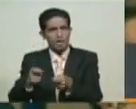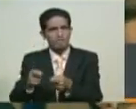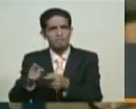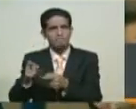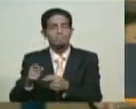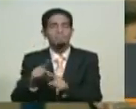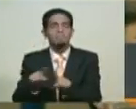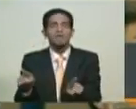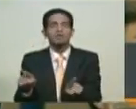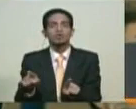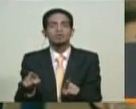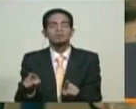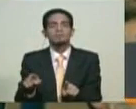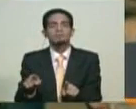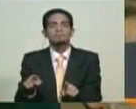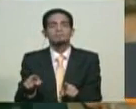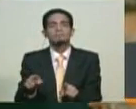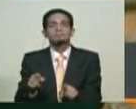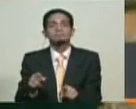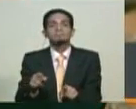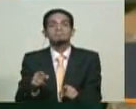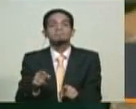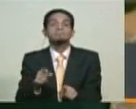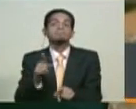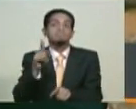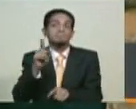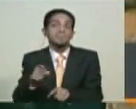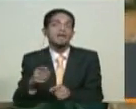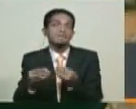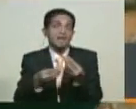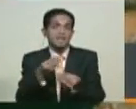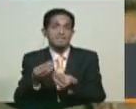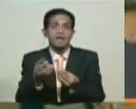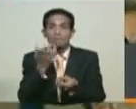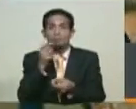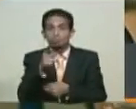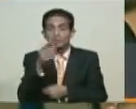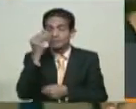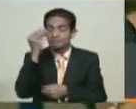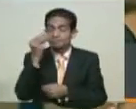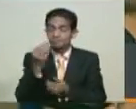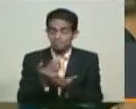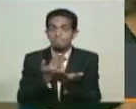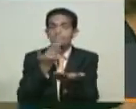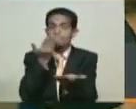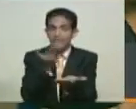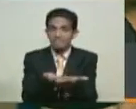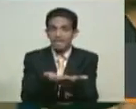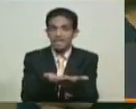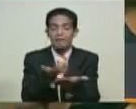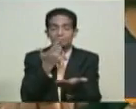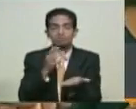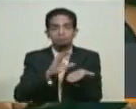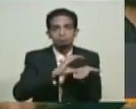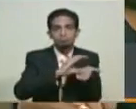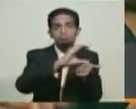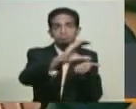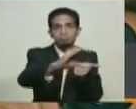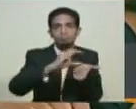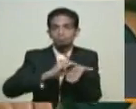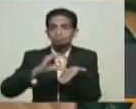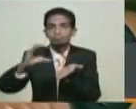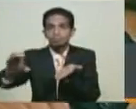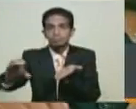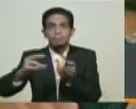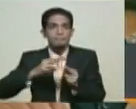Pero eso es urgente, presidente, en función de lo que usted está planteando, de que el crédito sea, en verdad, cada